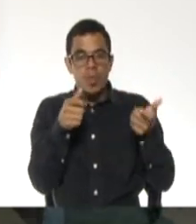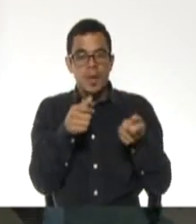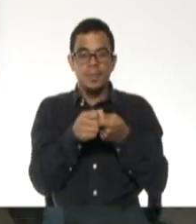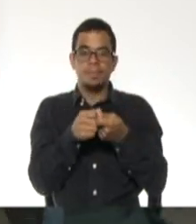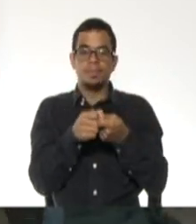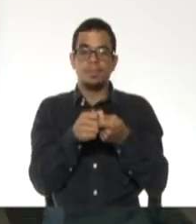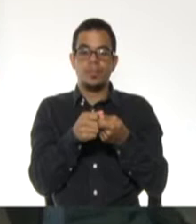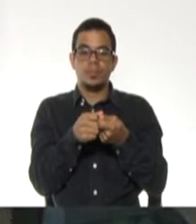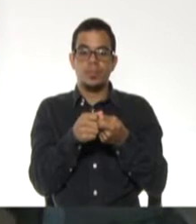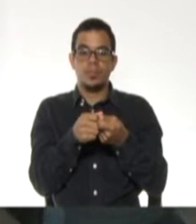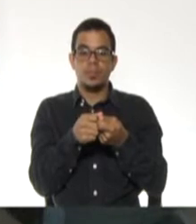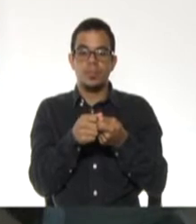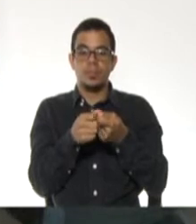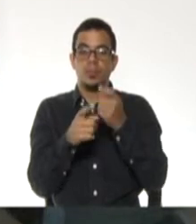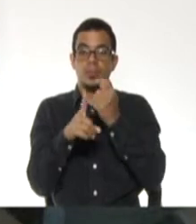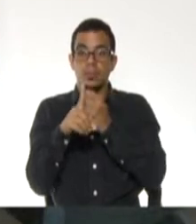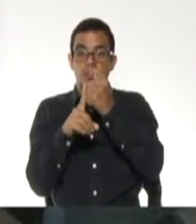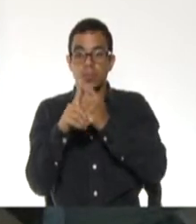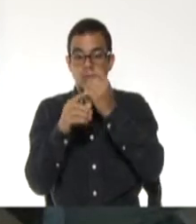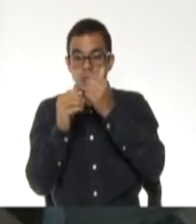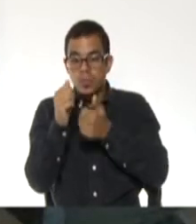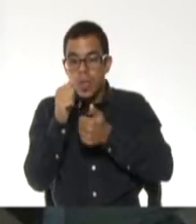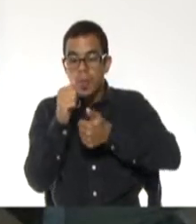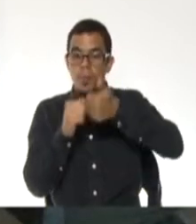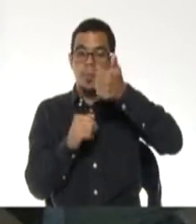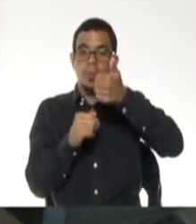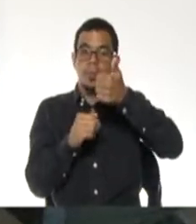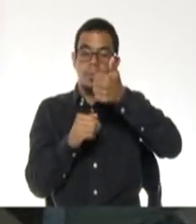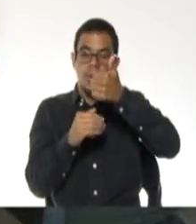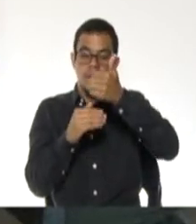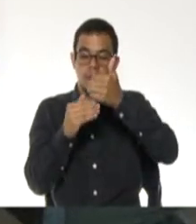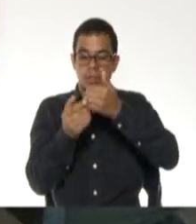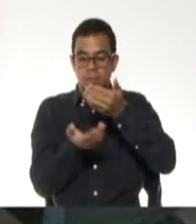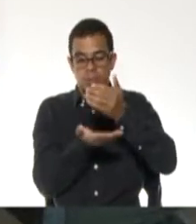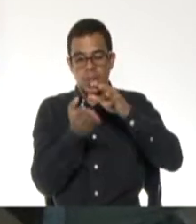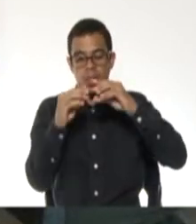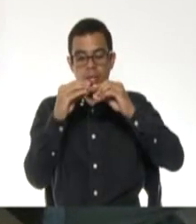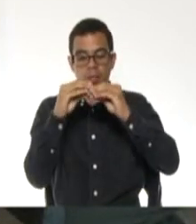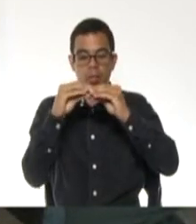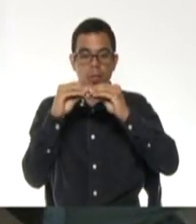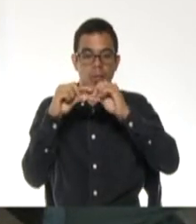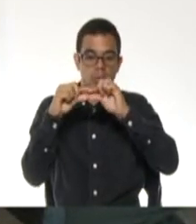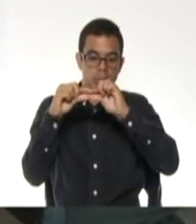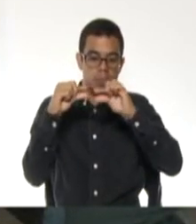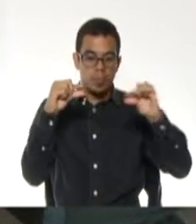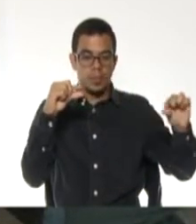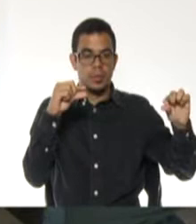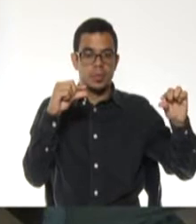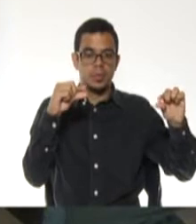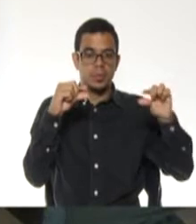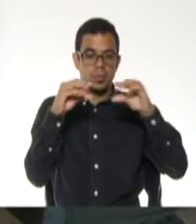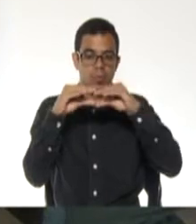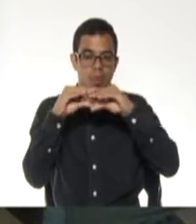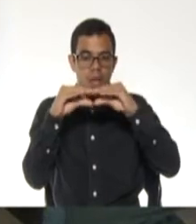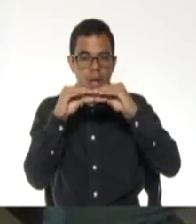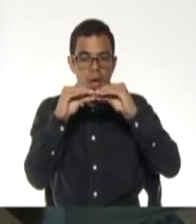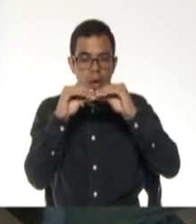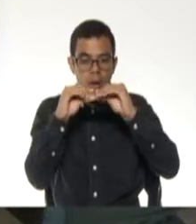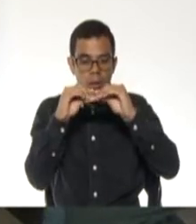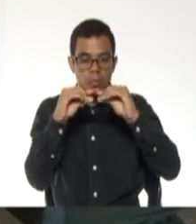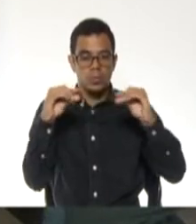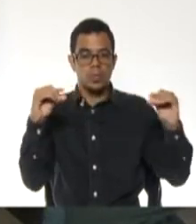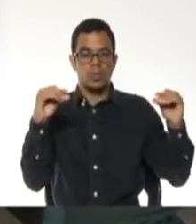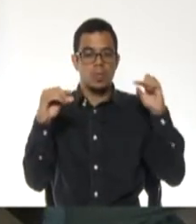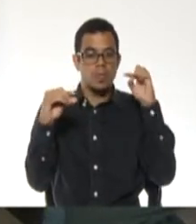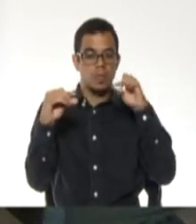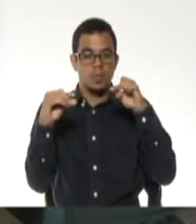más temperatura en la base de la plancha. ¿Ves? Entonces, en la medida que yo le doy